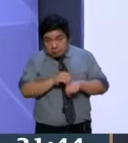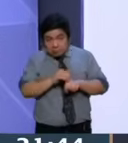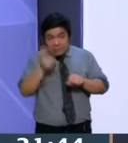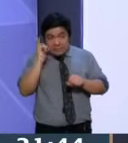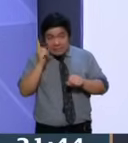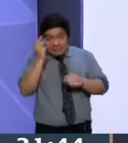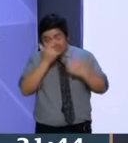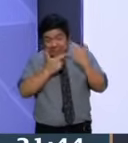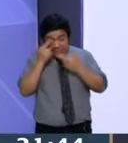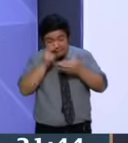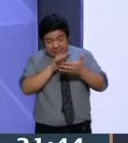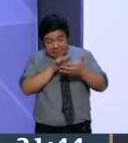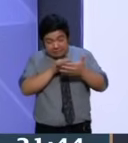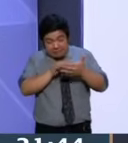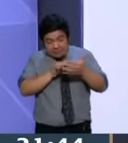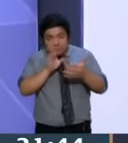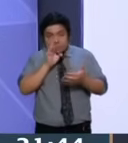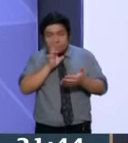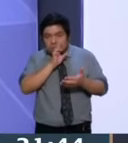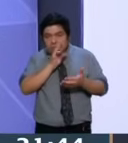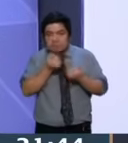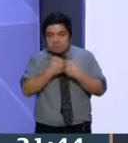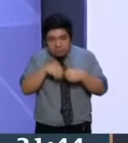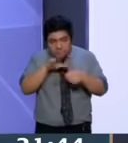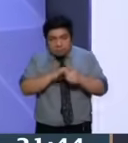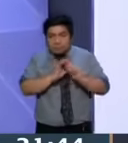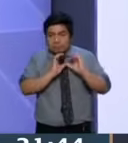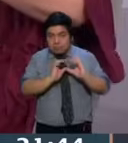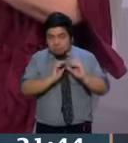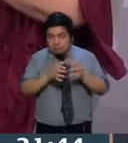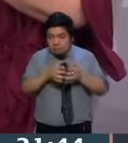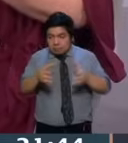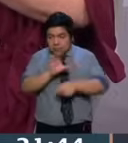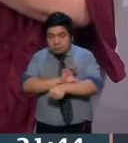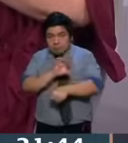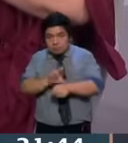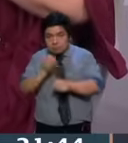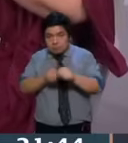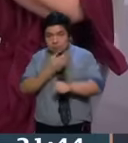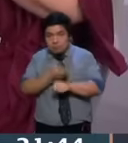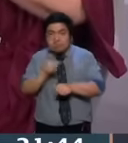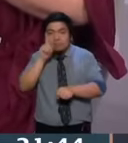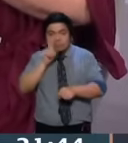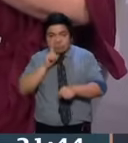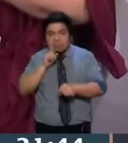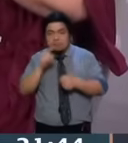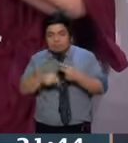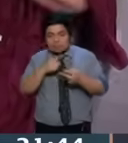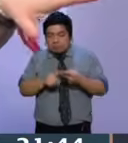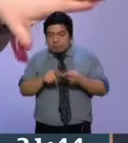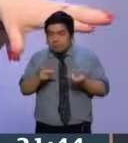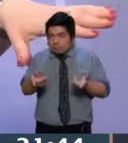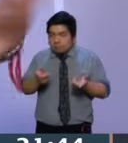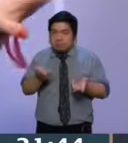revisaras y leyeras No, las noticias. no hay ley. Es un sistema de cuidados que está coordinado por Secretaría de las Mujeres. Es que sí leemos las Secretaría de Y si noticias, Salud, mañana